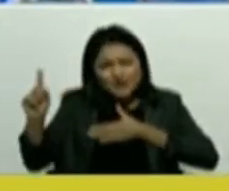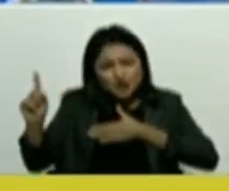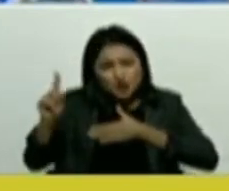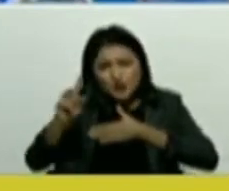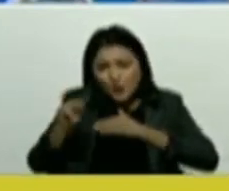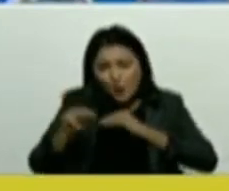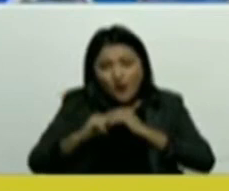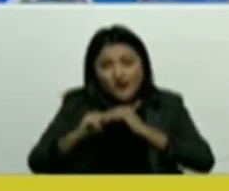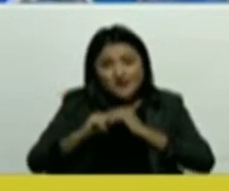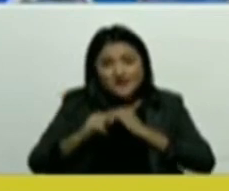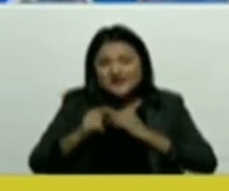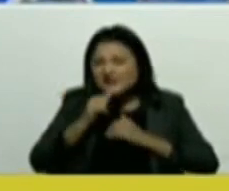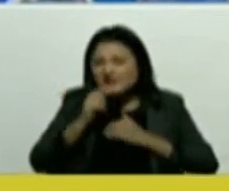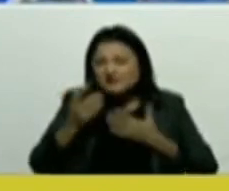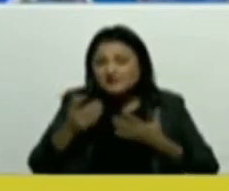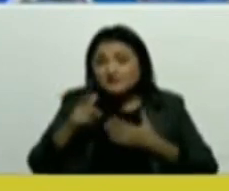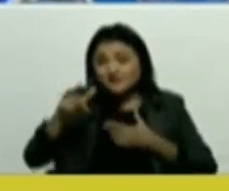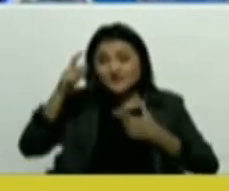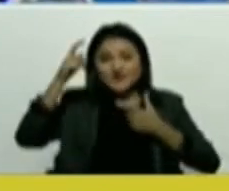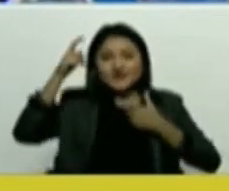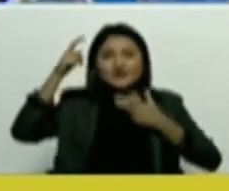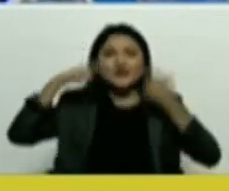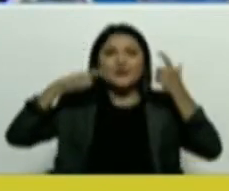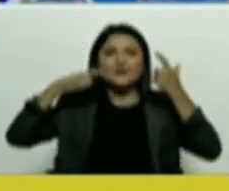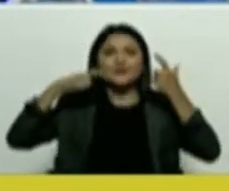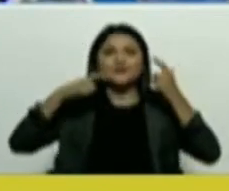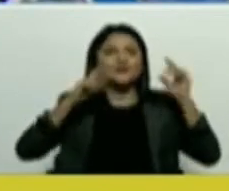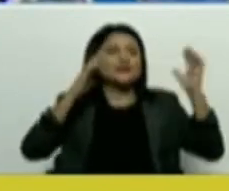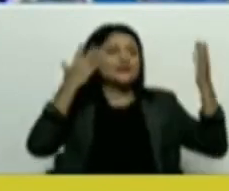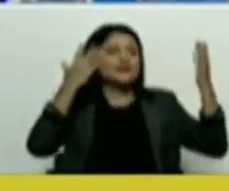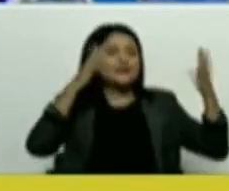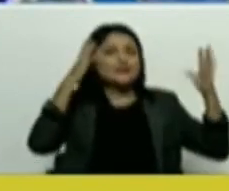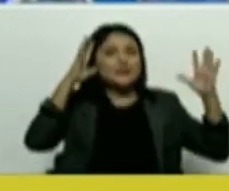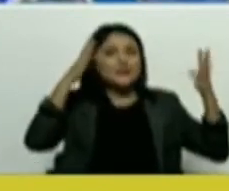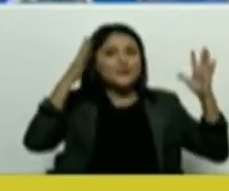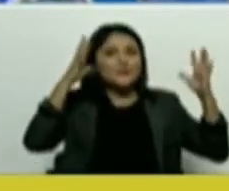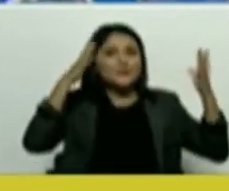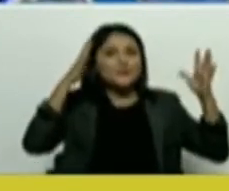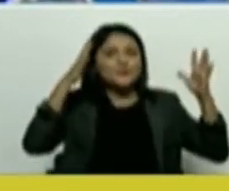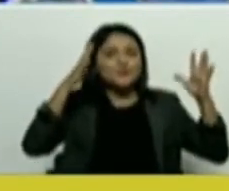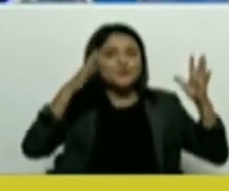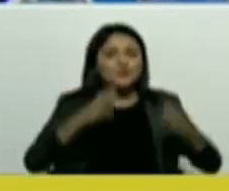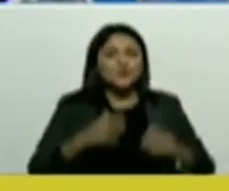el presidente Hugo Chávez. He told me